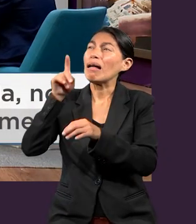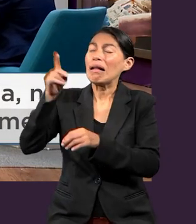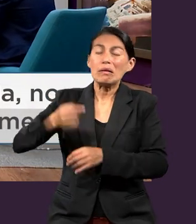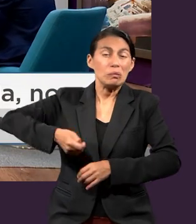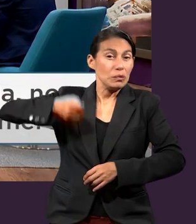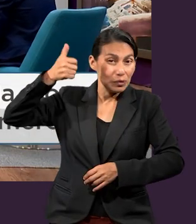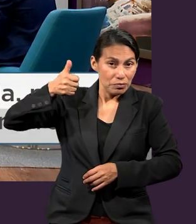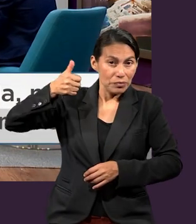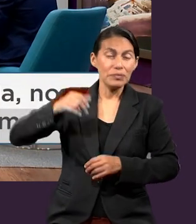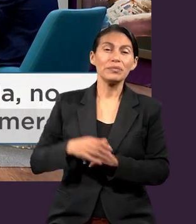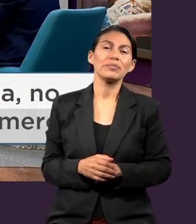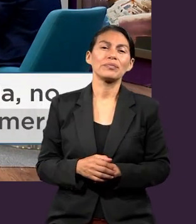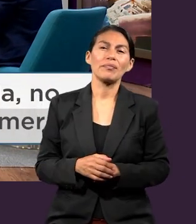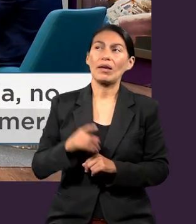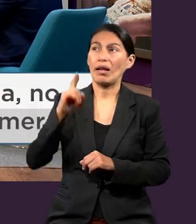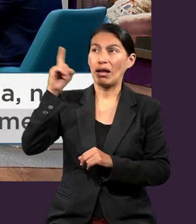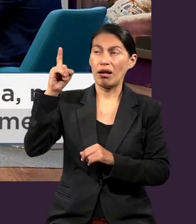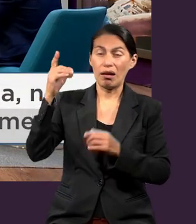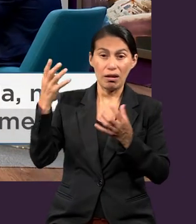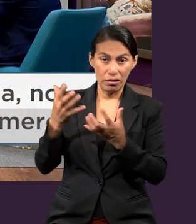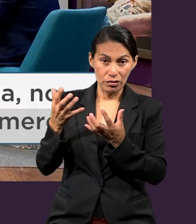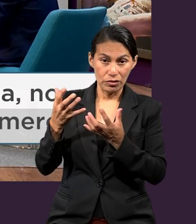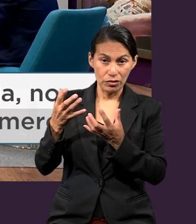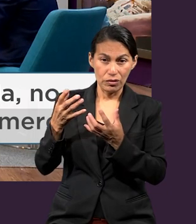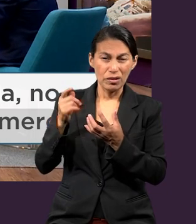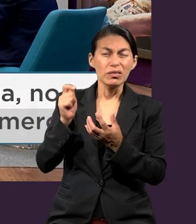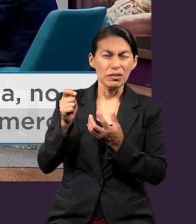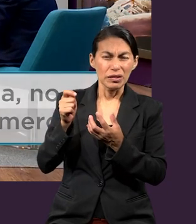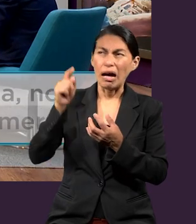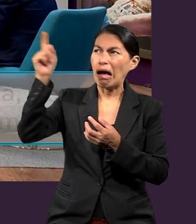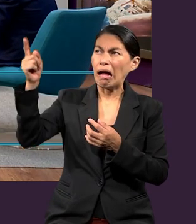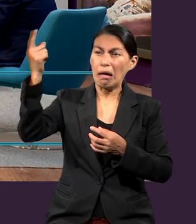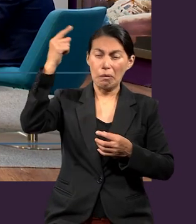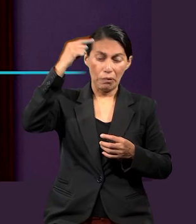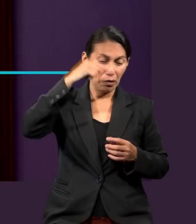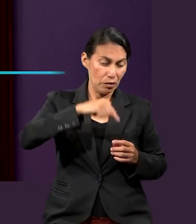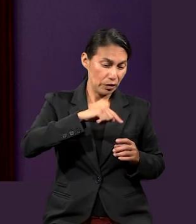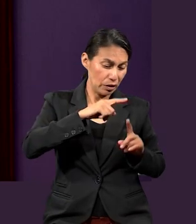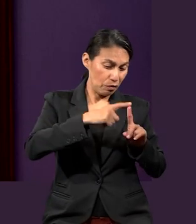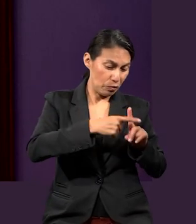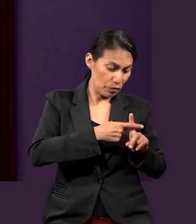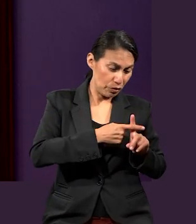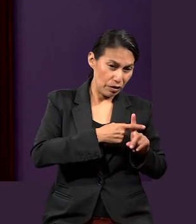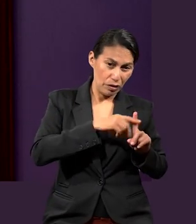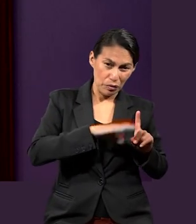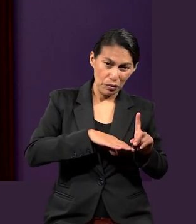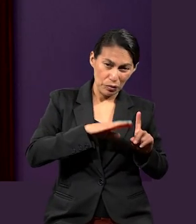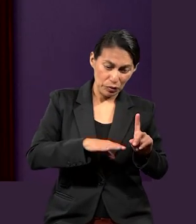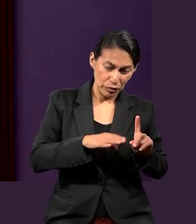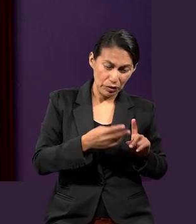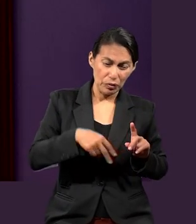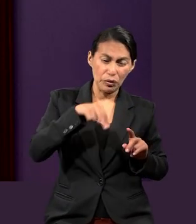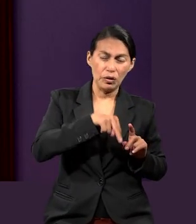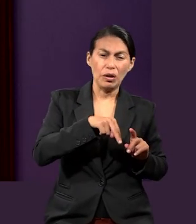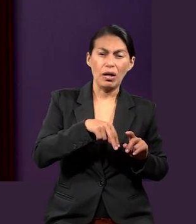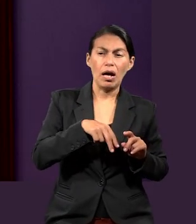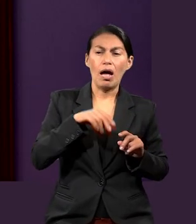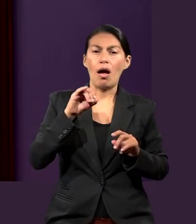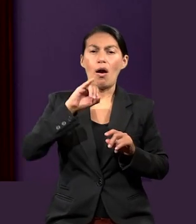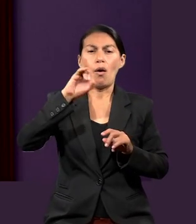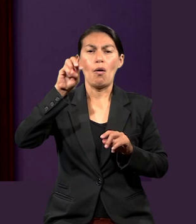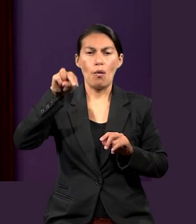centro de atención. Porque lo que Él hizo, que fue morir por nosotros, según Juan 3.16,